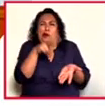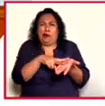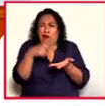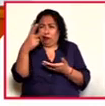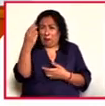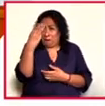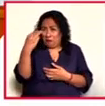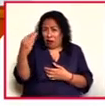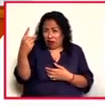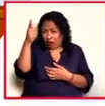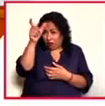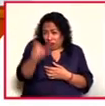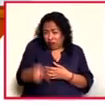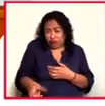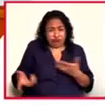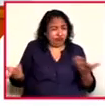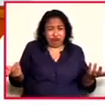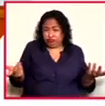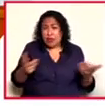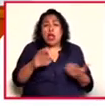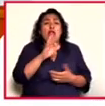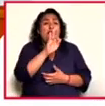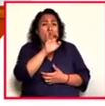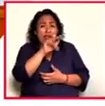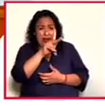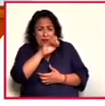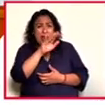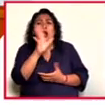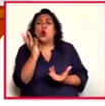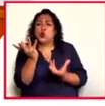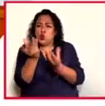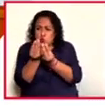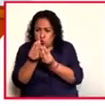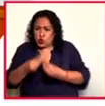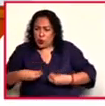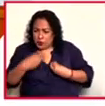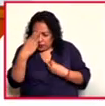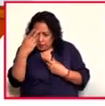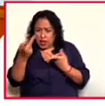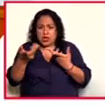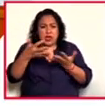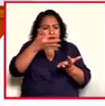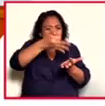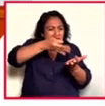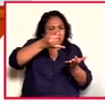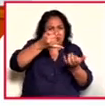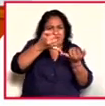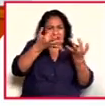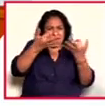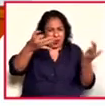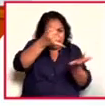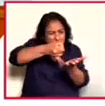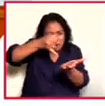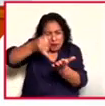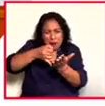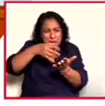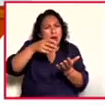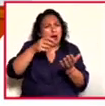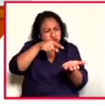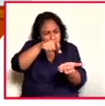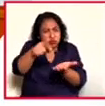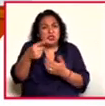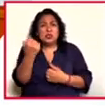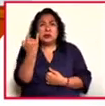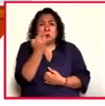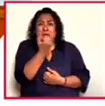apariencia, pero Felipe Carrillo Puerto vivió con los mayas, trabajó la tierra y hablaba perfectamente el maya, mucho mejor que muchos mayas que lo